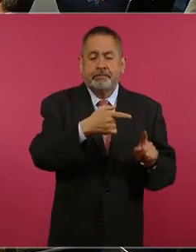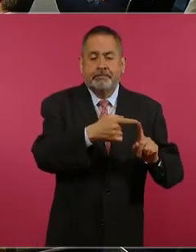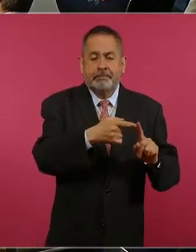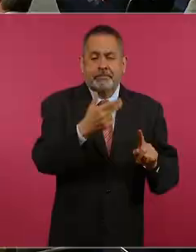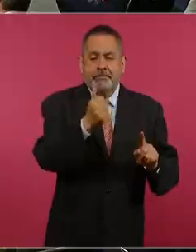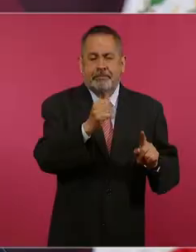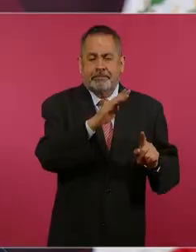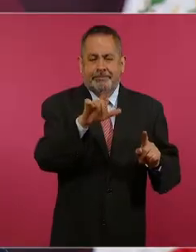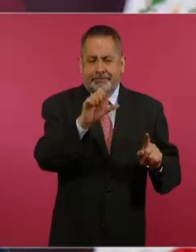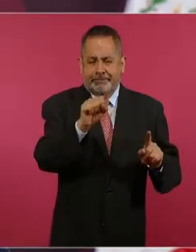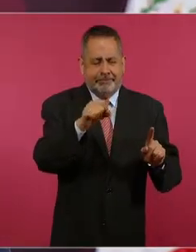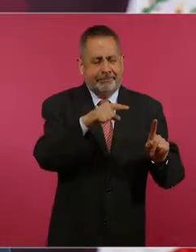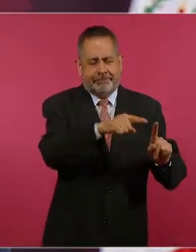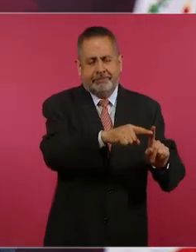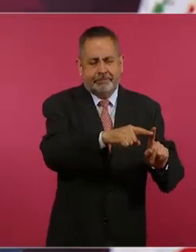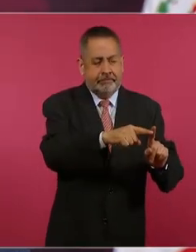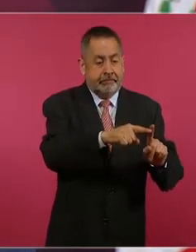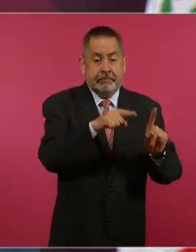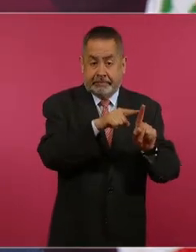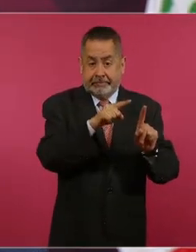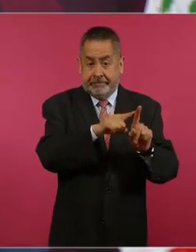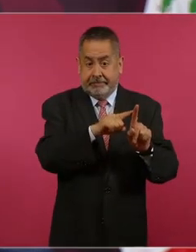a Goebbels, el